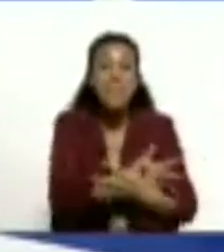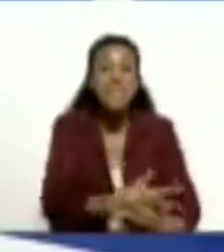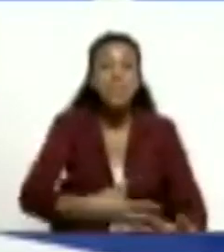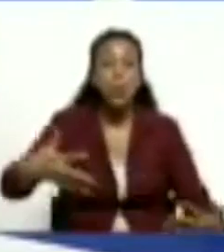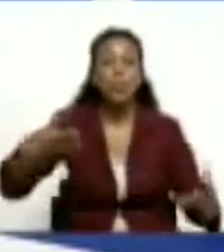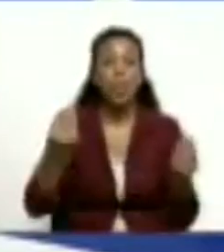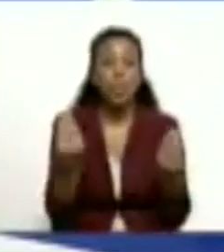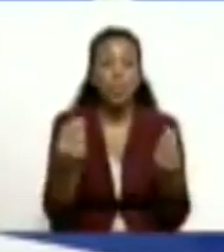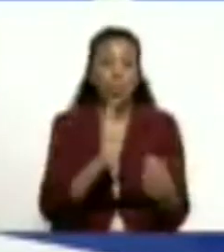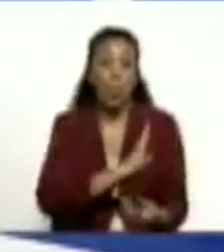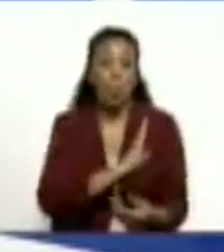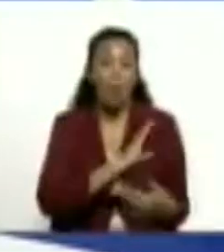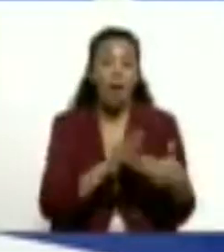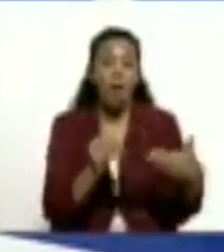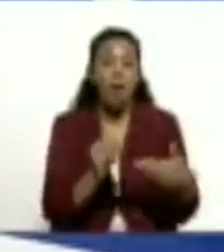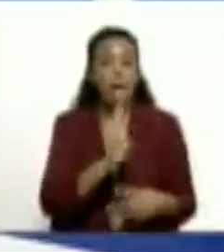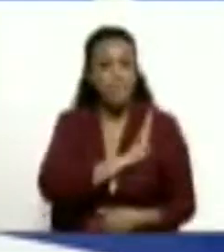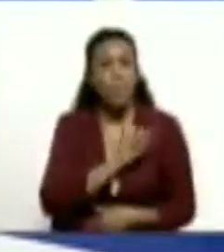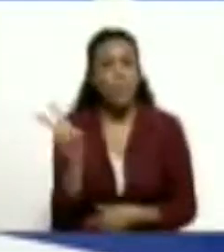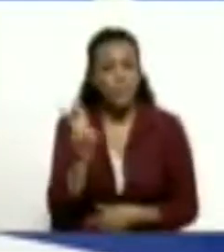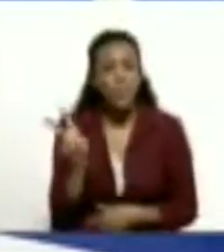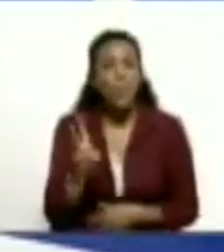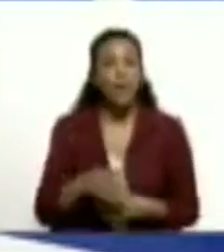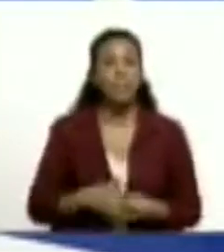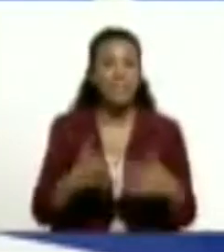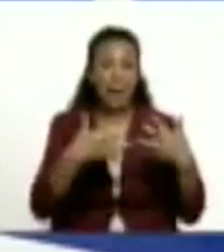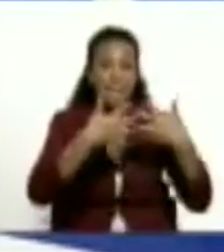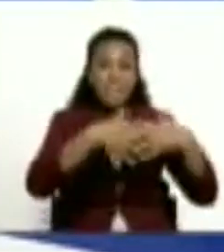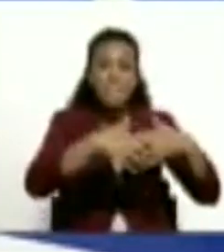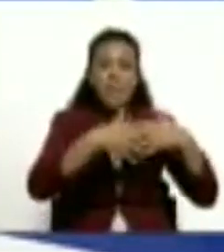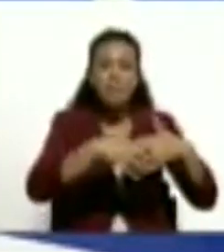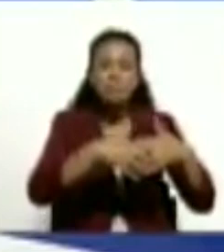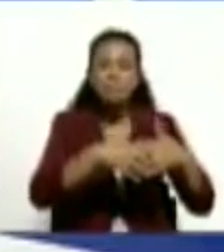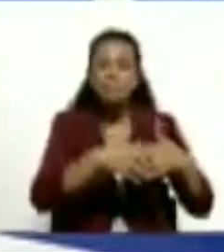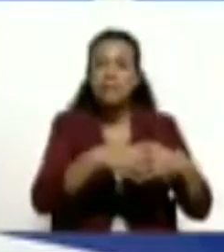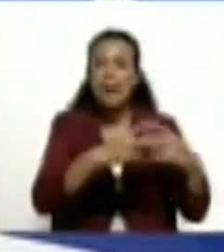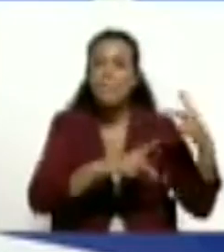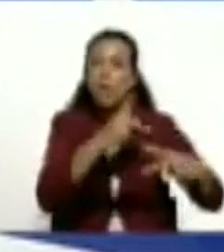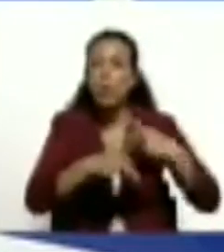y que le pertenece a los venezolanos. Esa empresa da